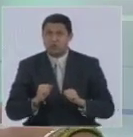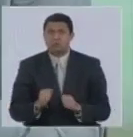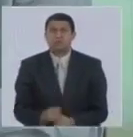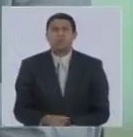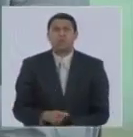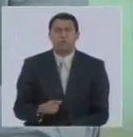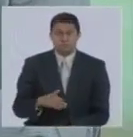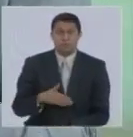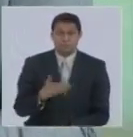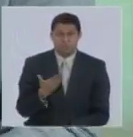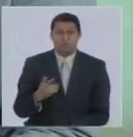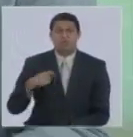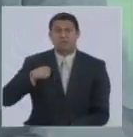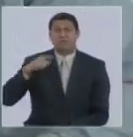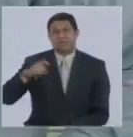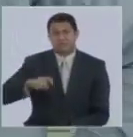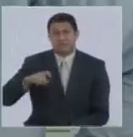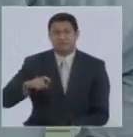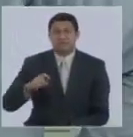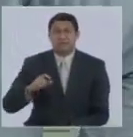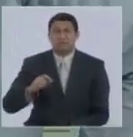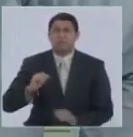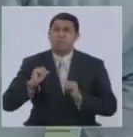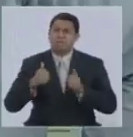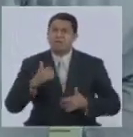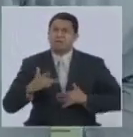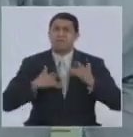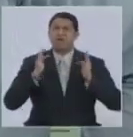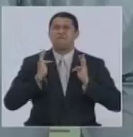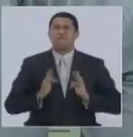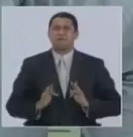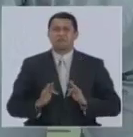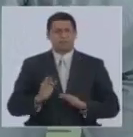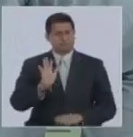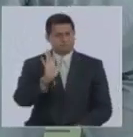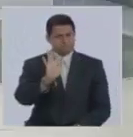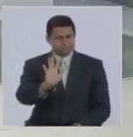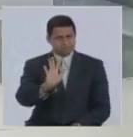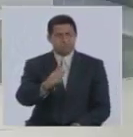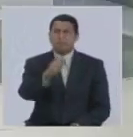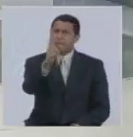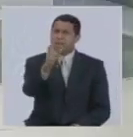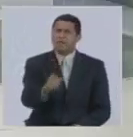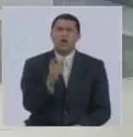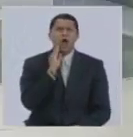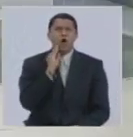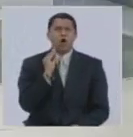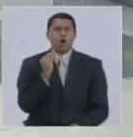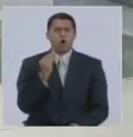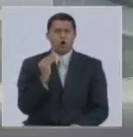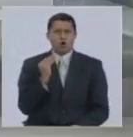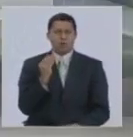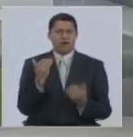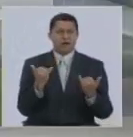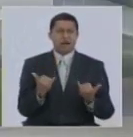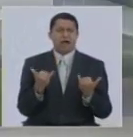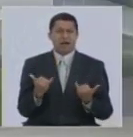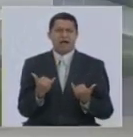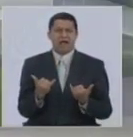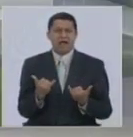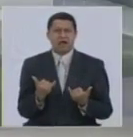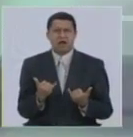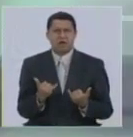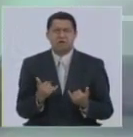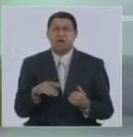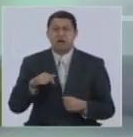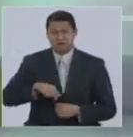capacidades que el cuerpo debería tener a la hora de realizar actividad física. Bien, sobre todo las personas jóvenes que quizás ahorita en la actualidad, por lo menos